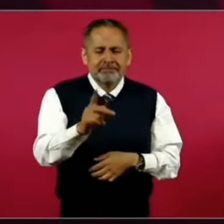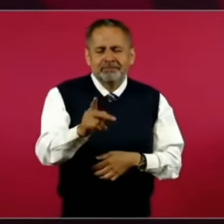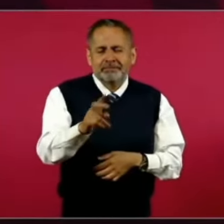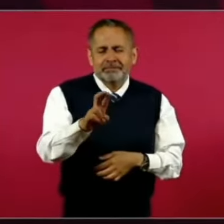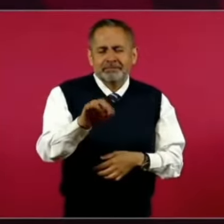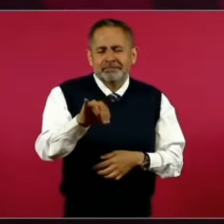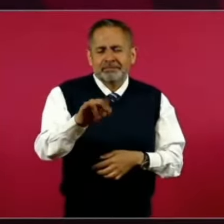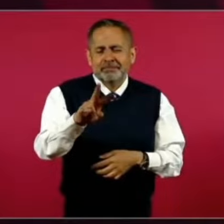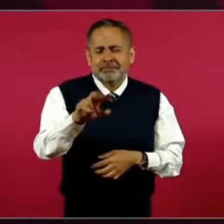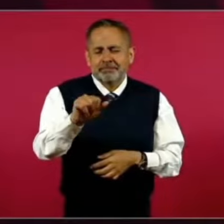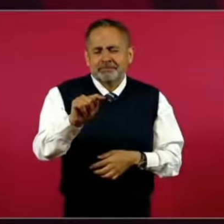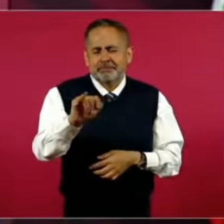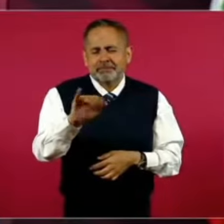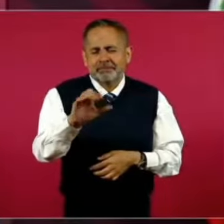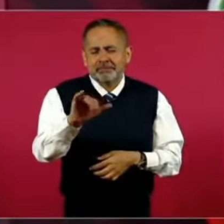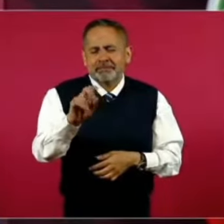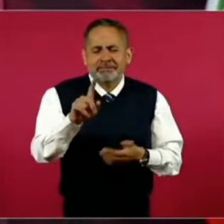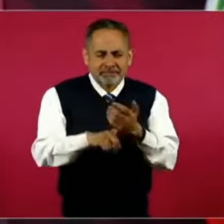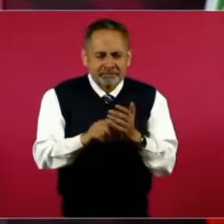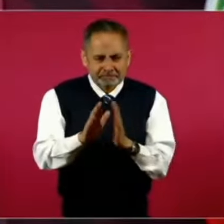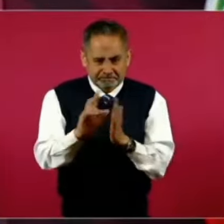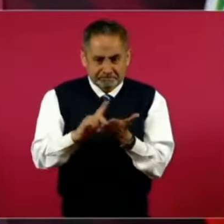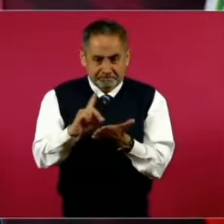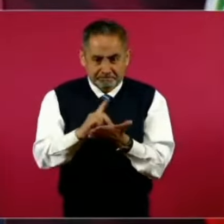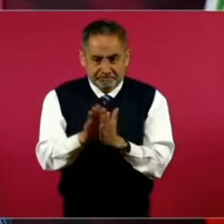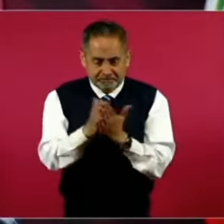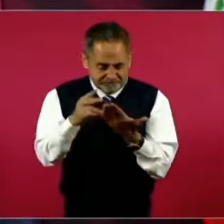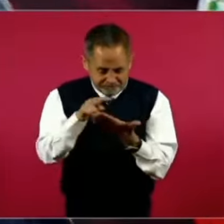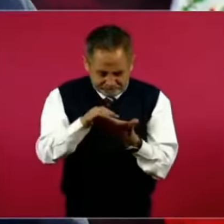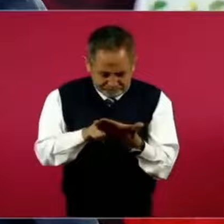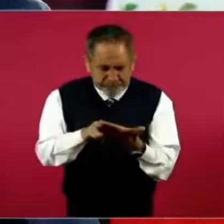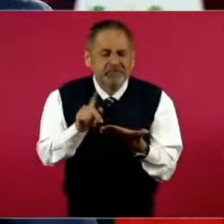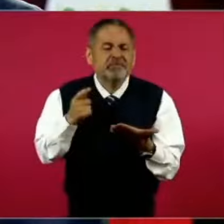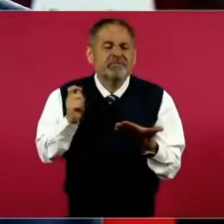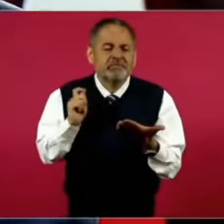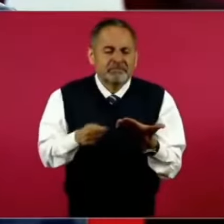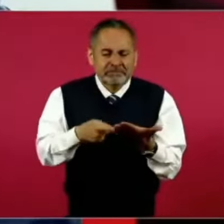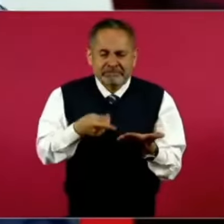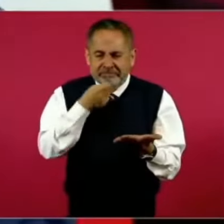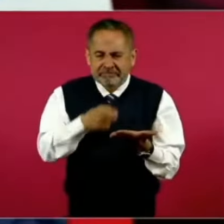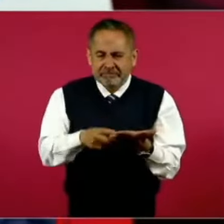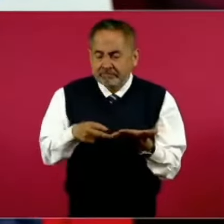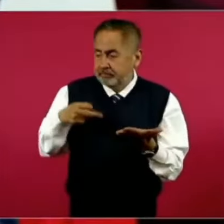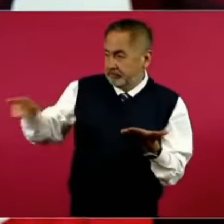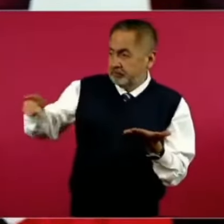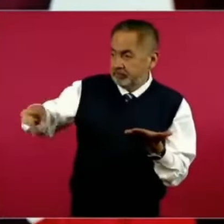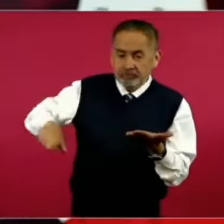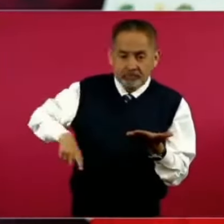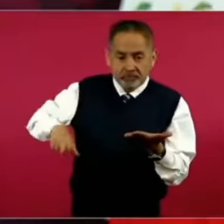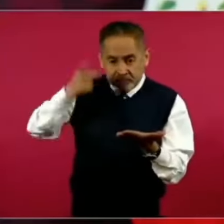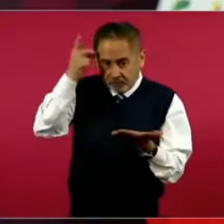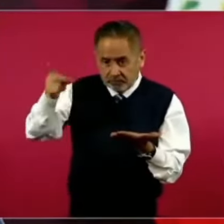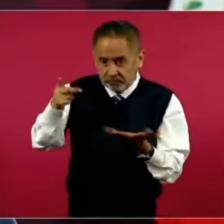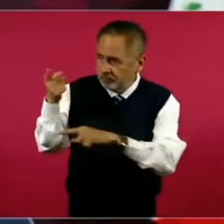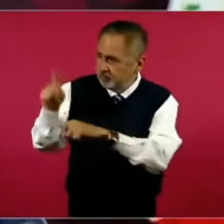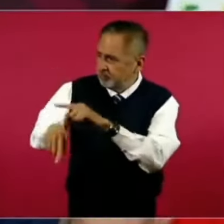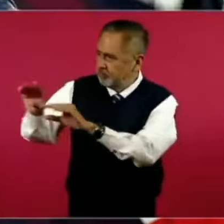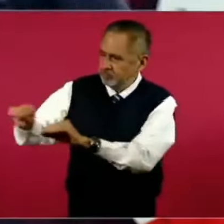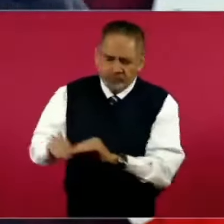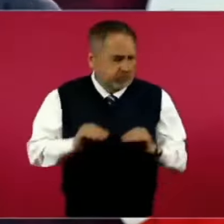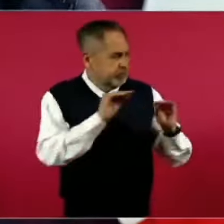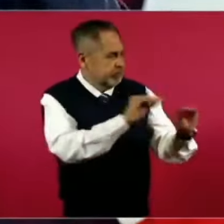de acuerdo al diccionario de la lengua es convertir lo público en privado, y